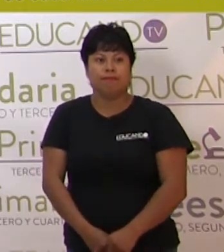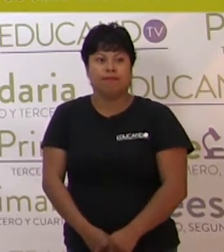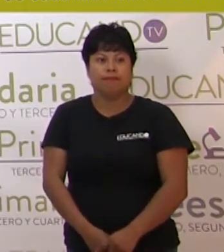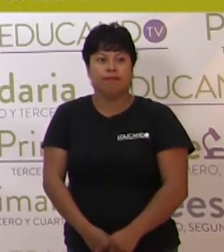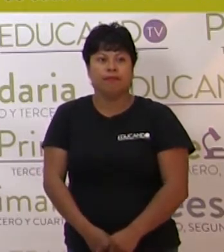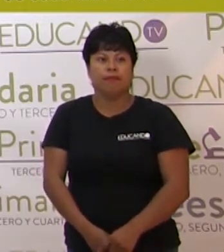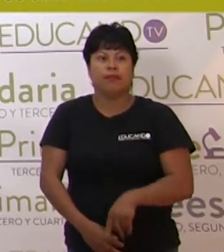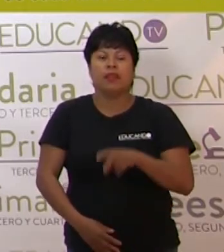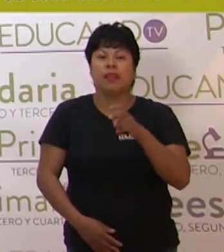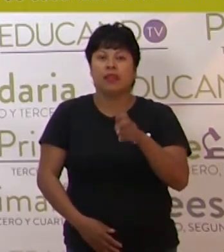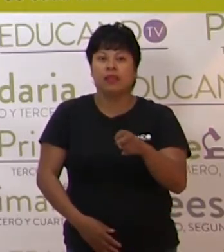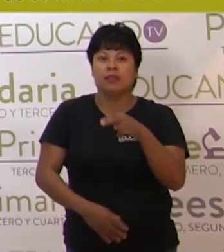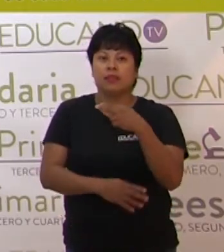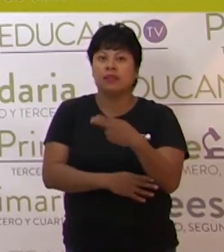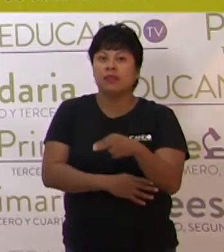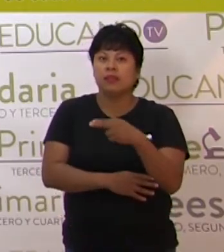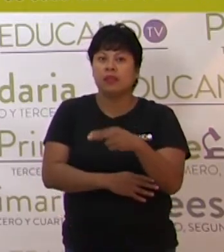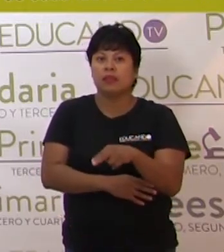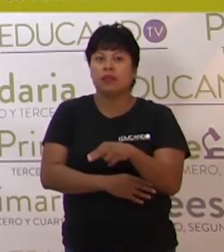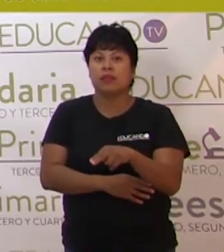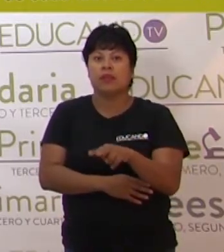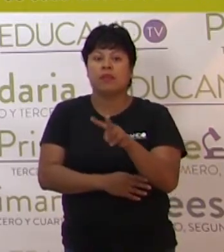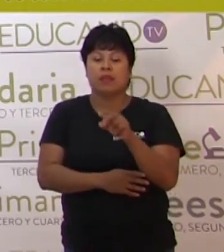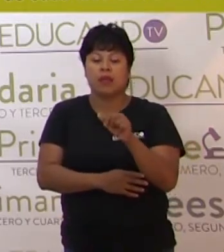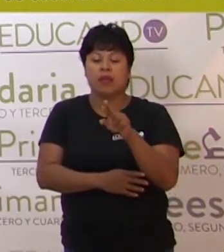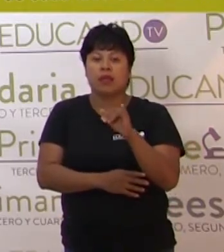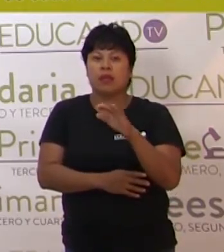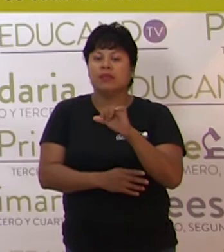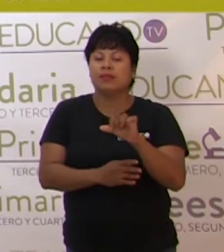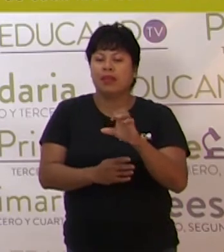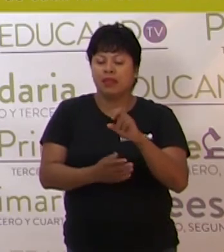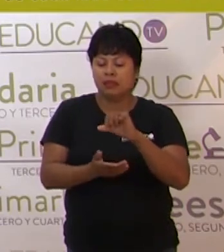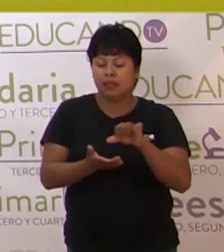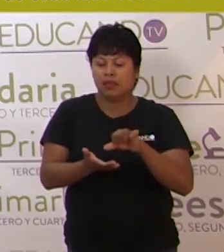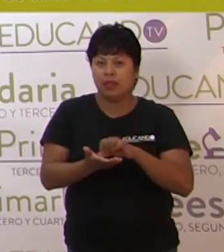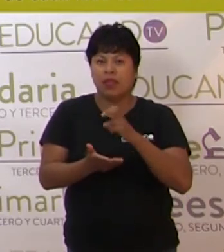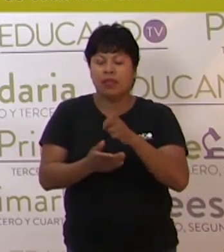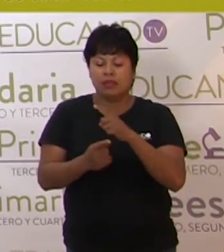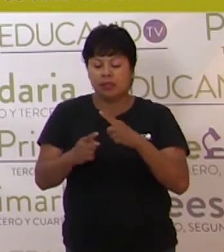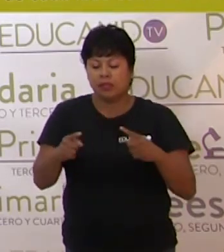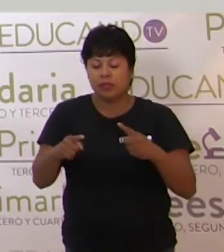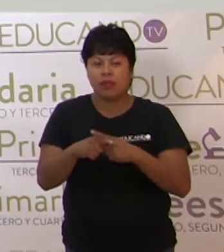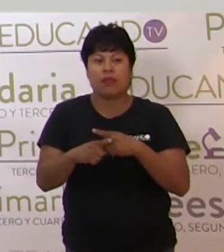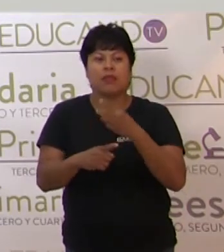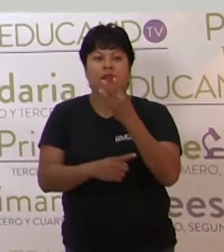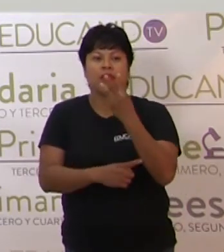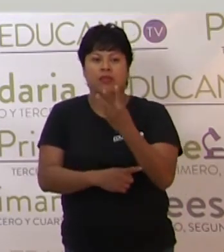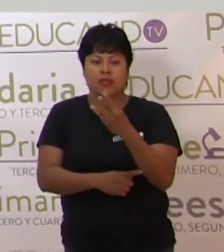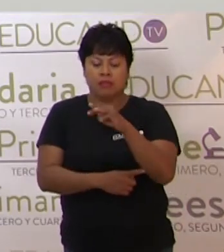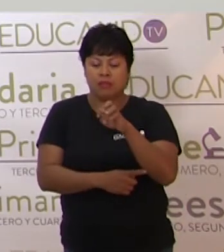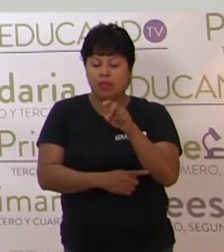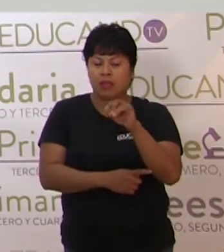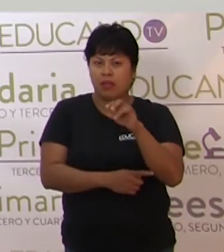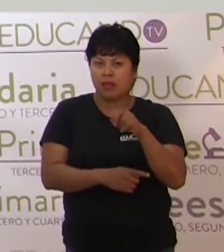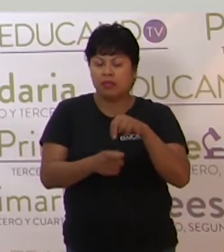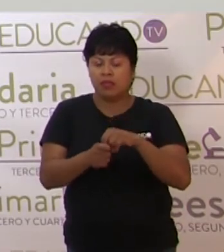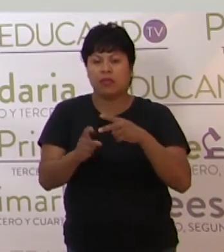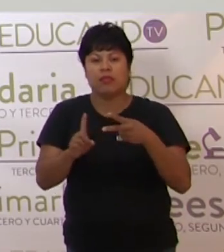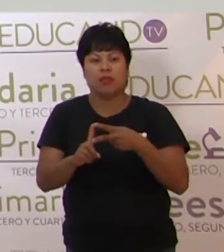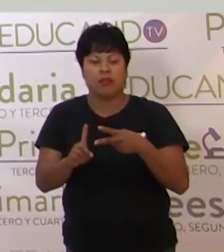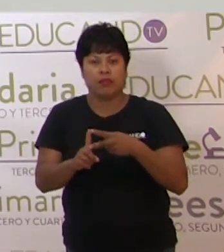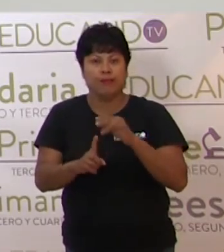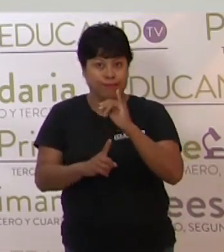lo que se llama baricentro el baricentro es el punto de intersección de las tres medianas en un tren y